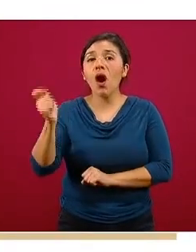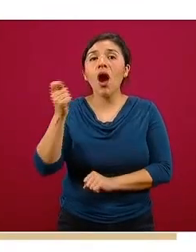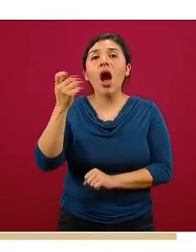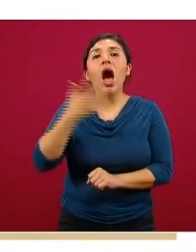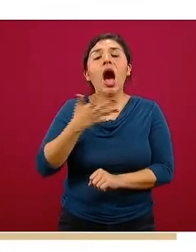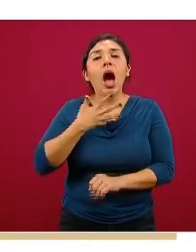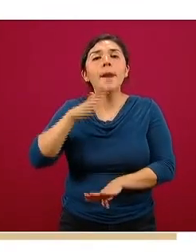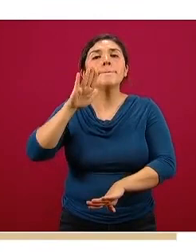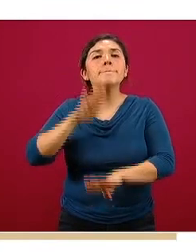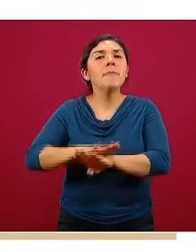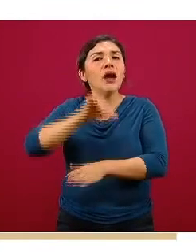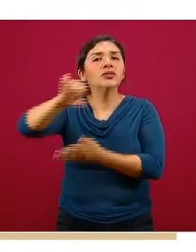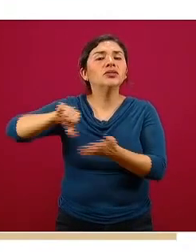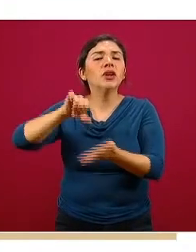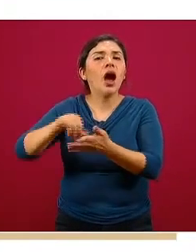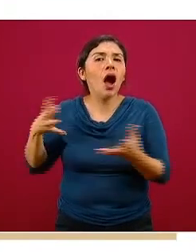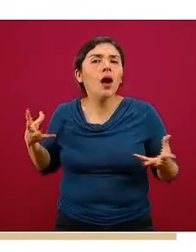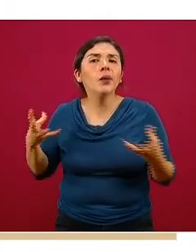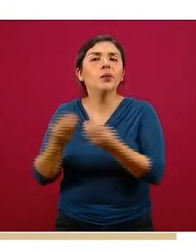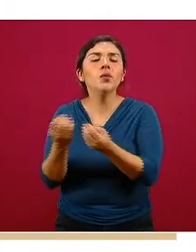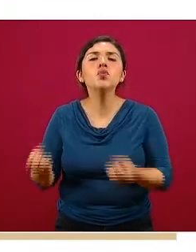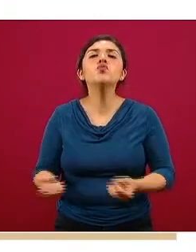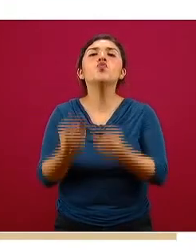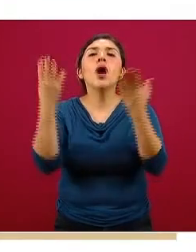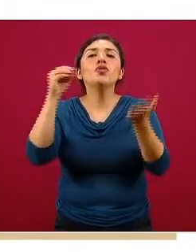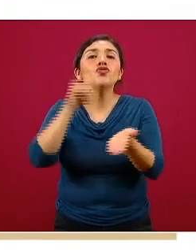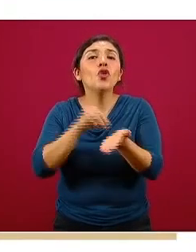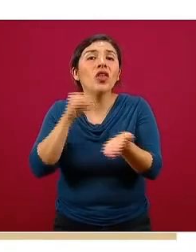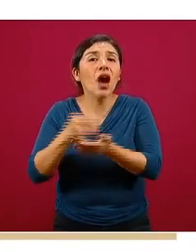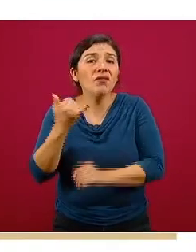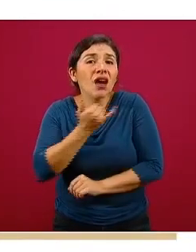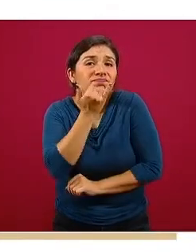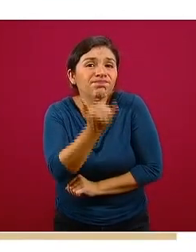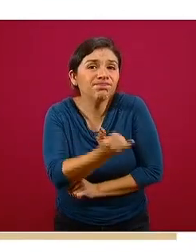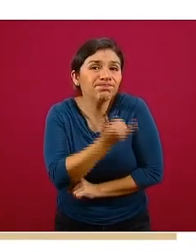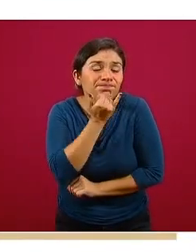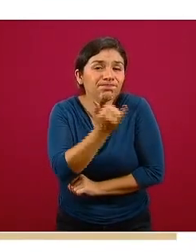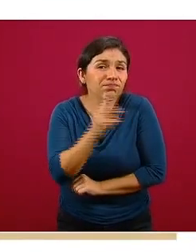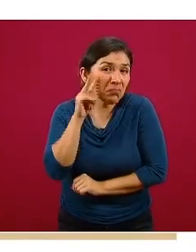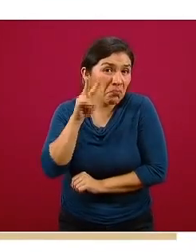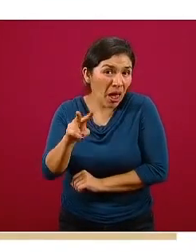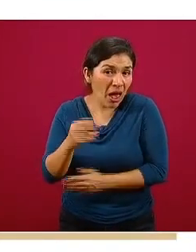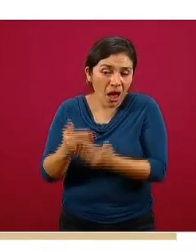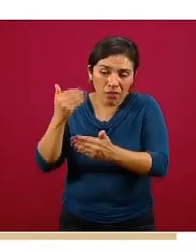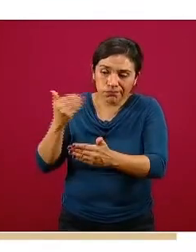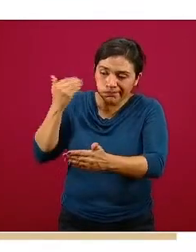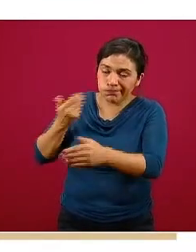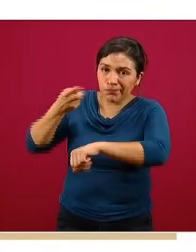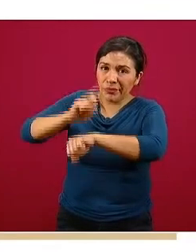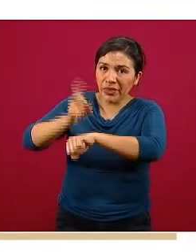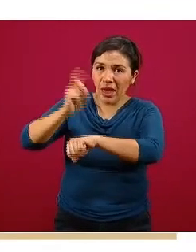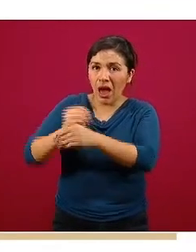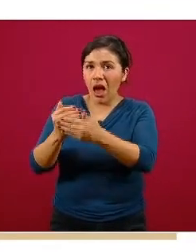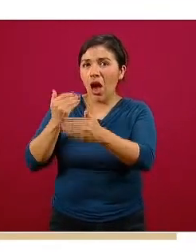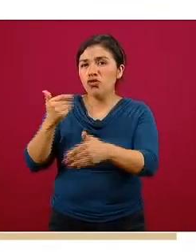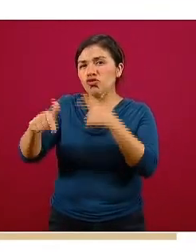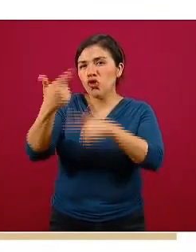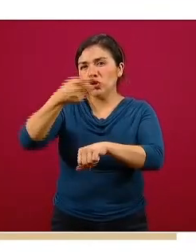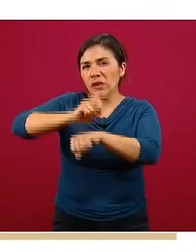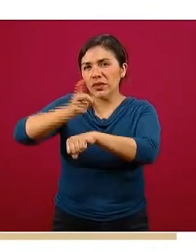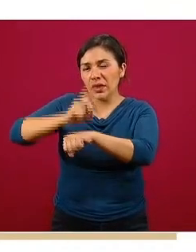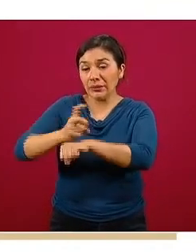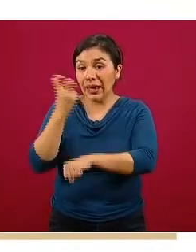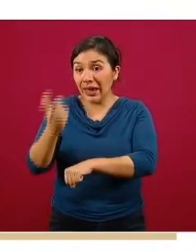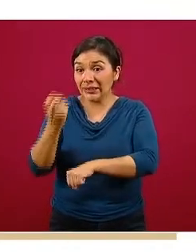precisamente concentradas todos esos casos que son aún sospechosos, que vemos en los últimos 12 días. Esa